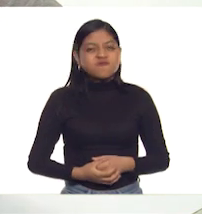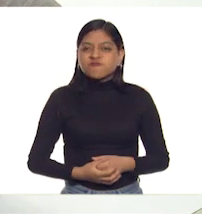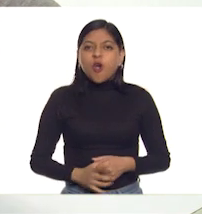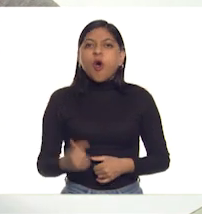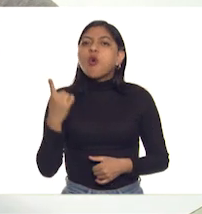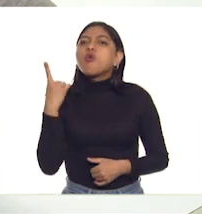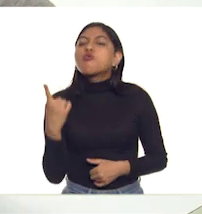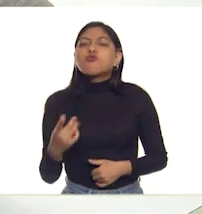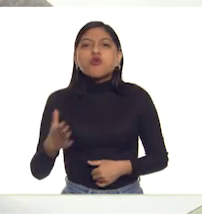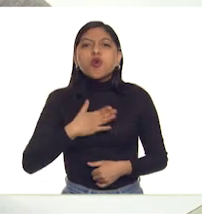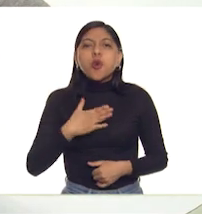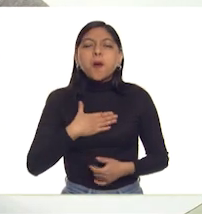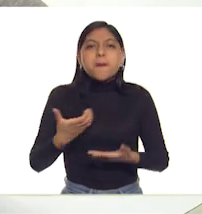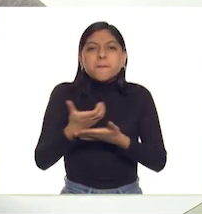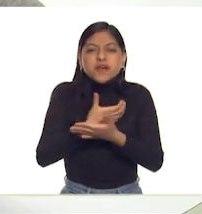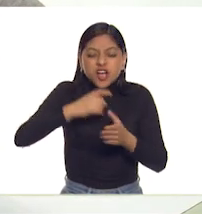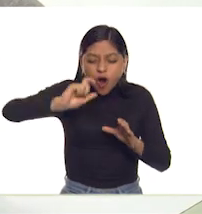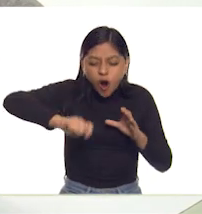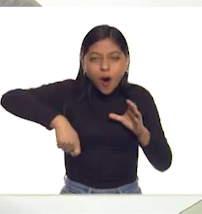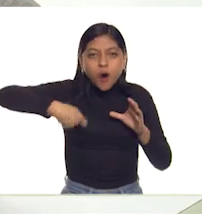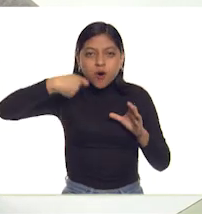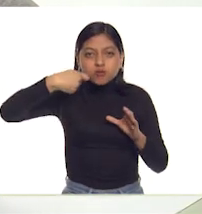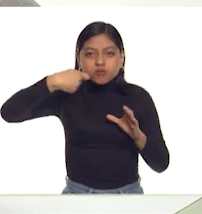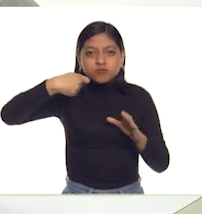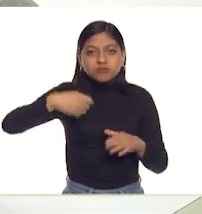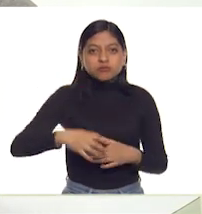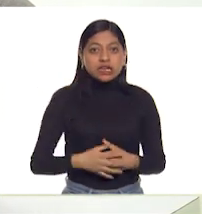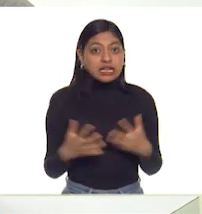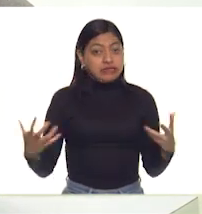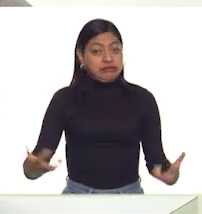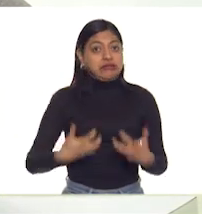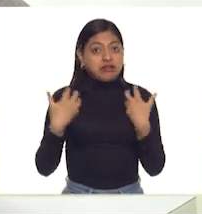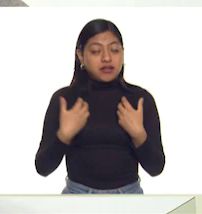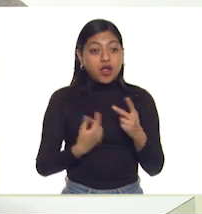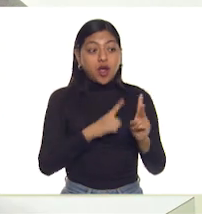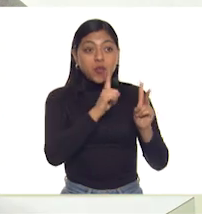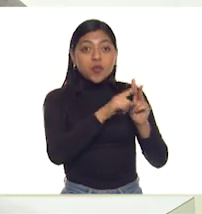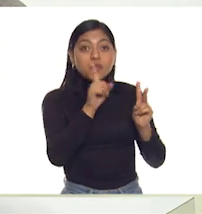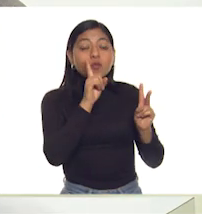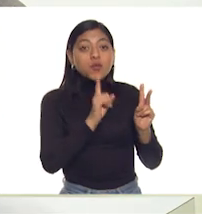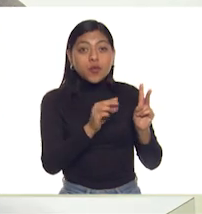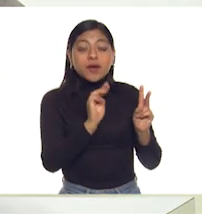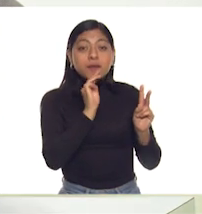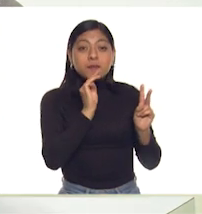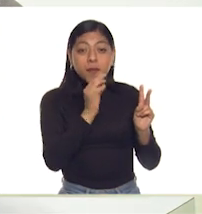ha probado mi sopa! Y mamá oso